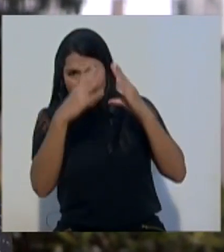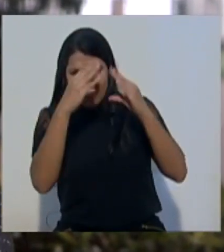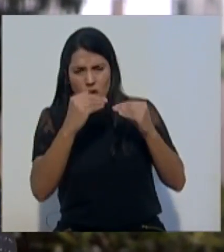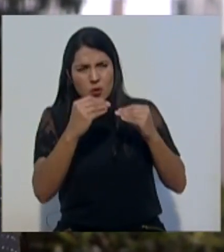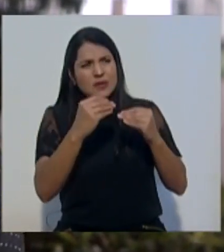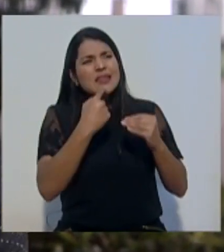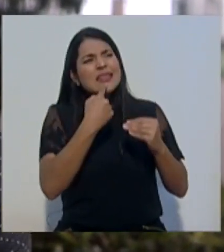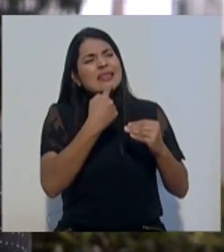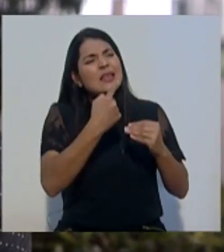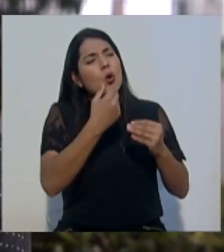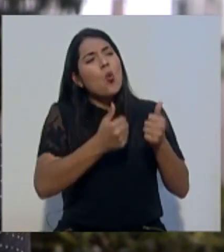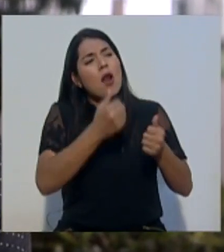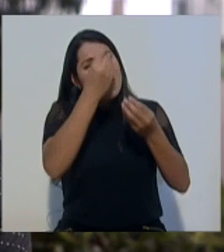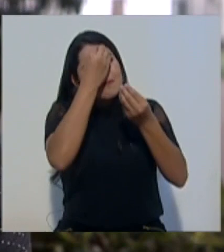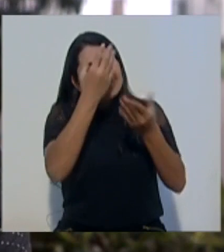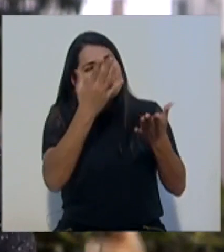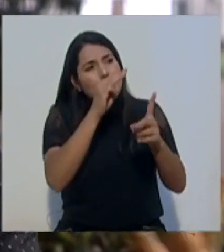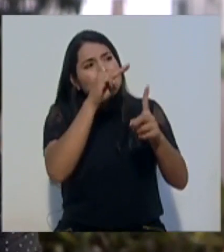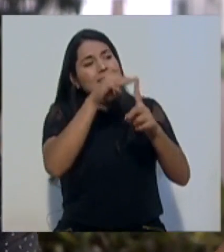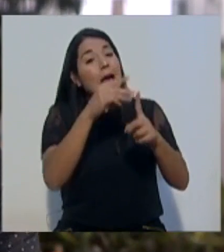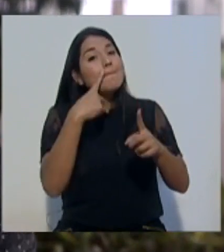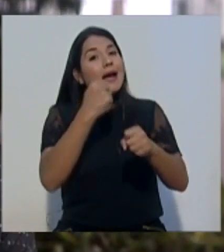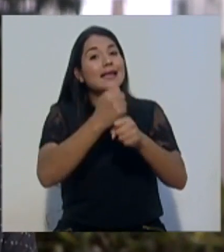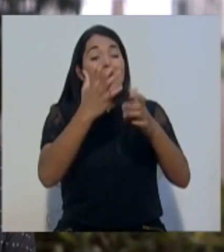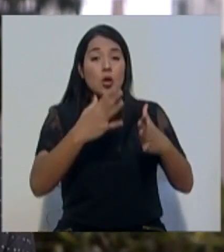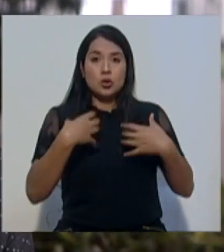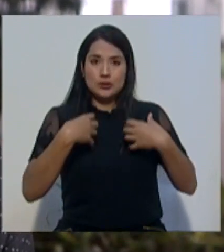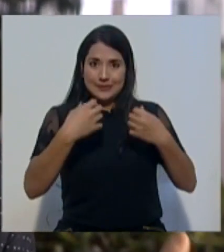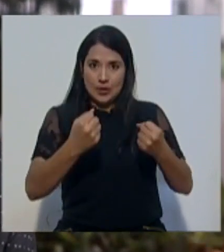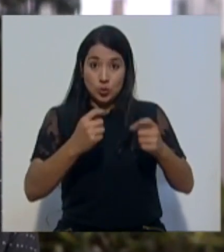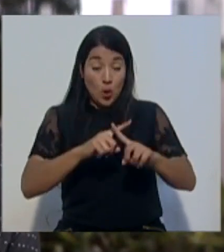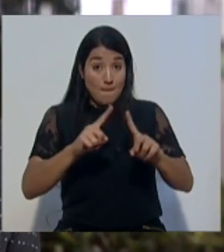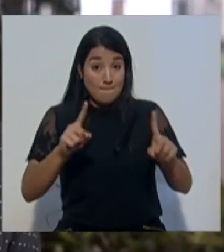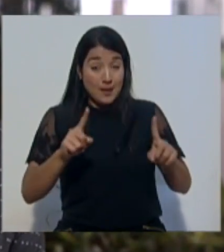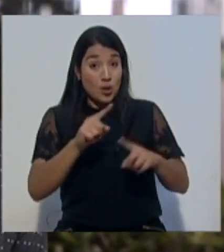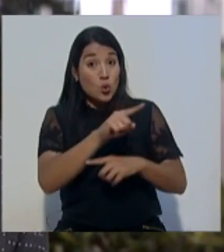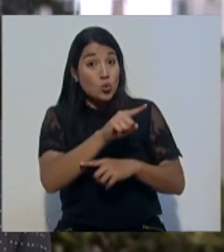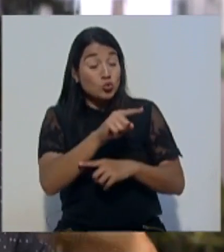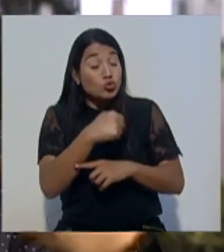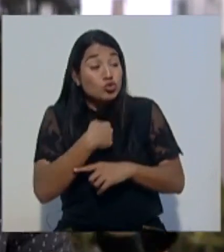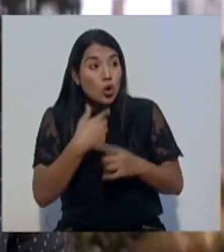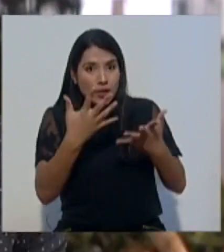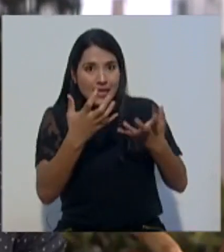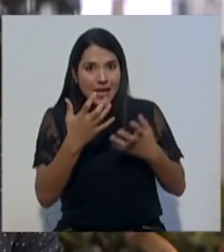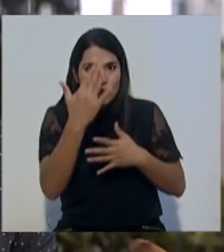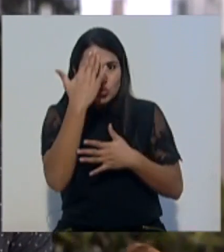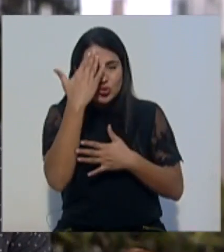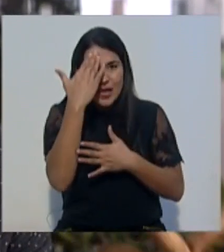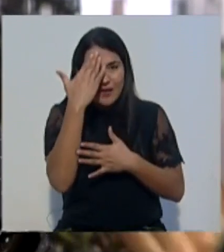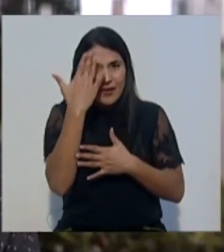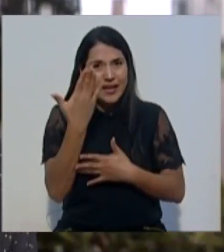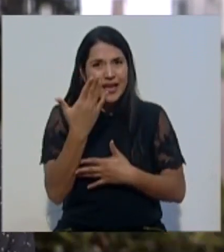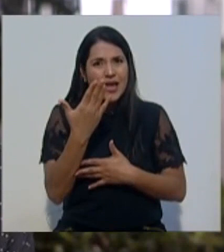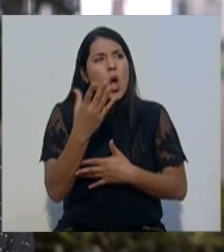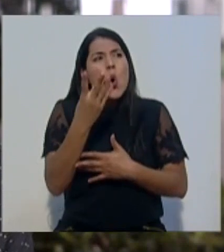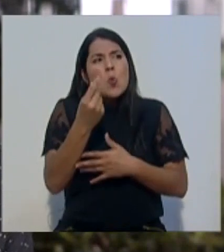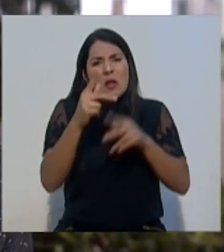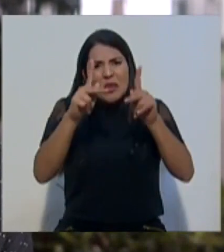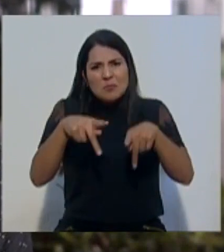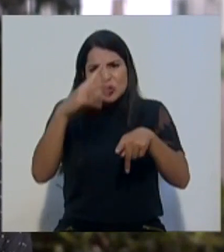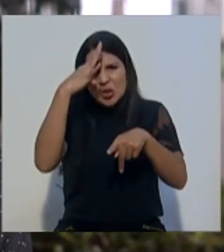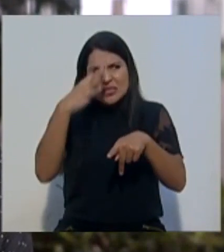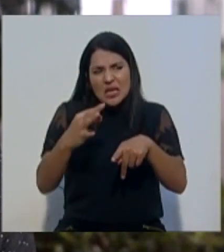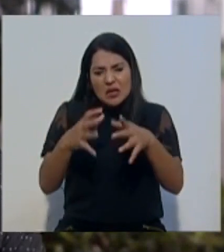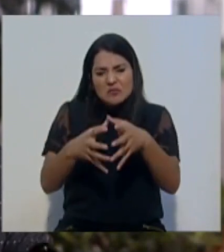salud, porque inevitablemente ustedes no hablaron aquí de las proyecciones, pero también quisiera saber qué están proyectando para septiembre para haber tomado